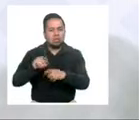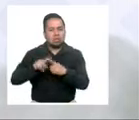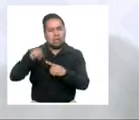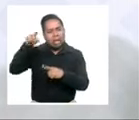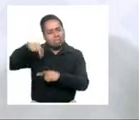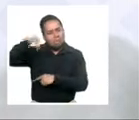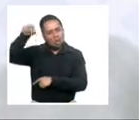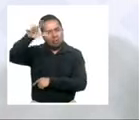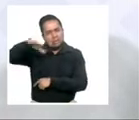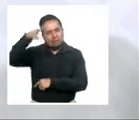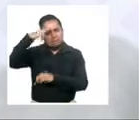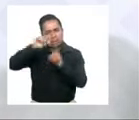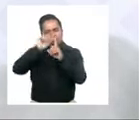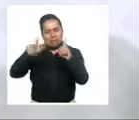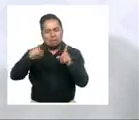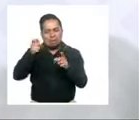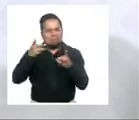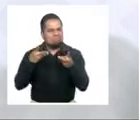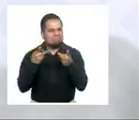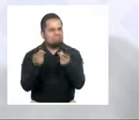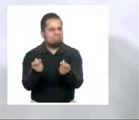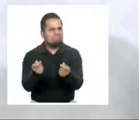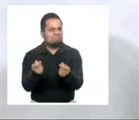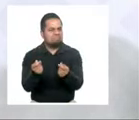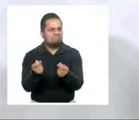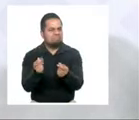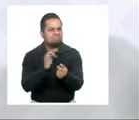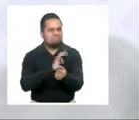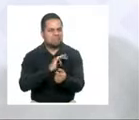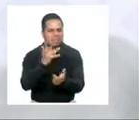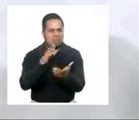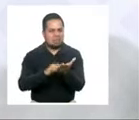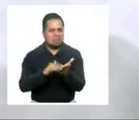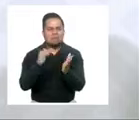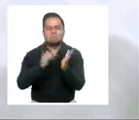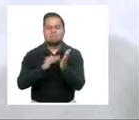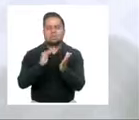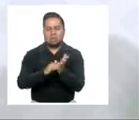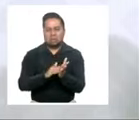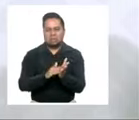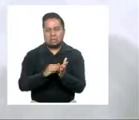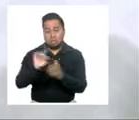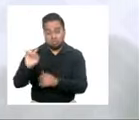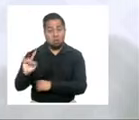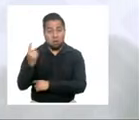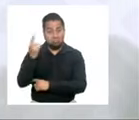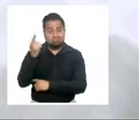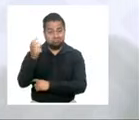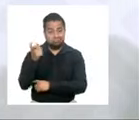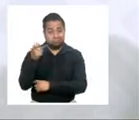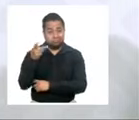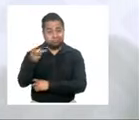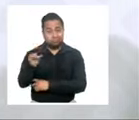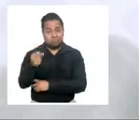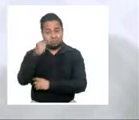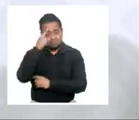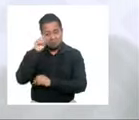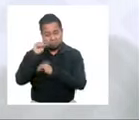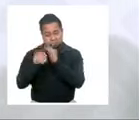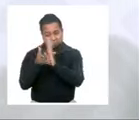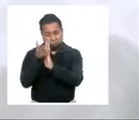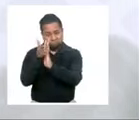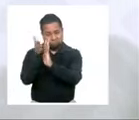del país, va a haber una inversión de alrededor de 5,000 millones de dólares en esta